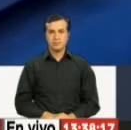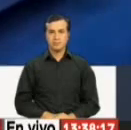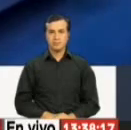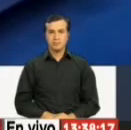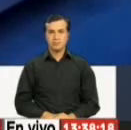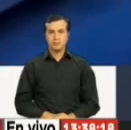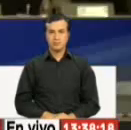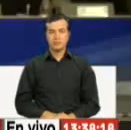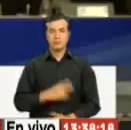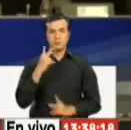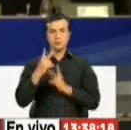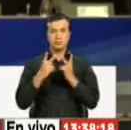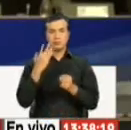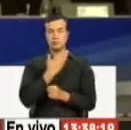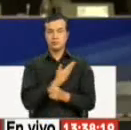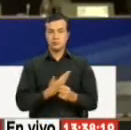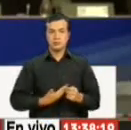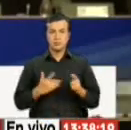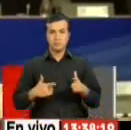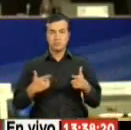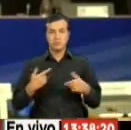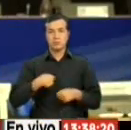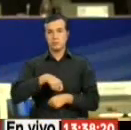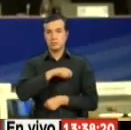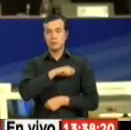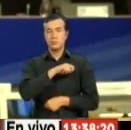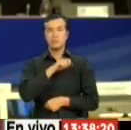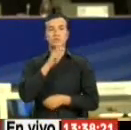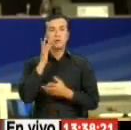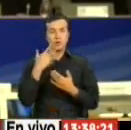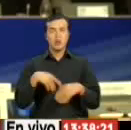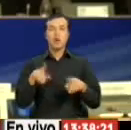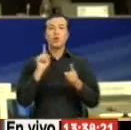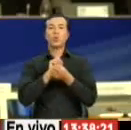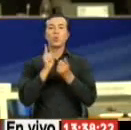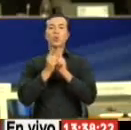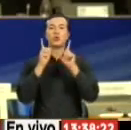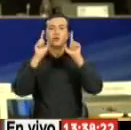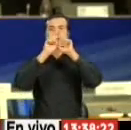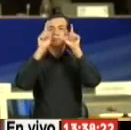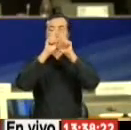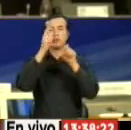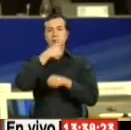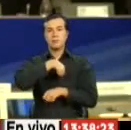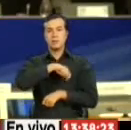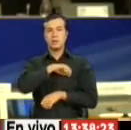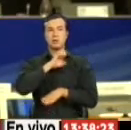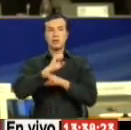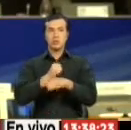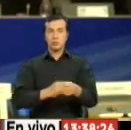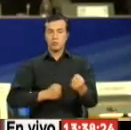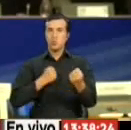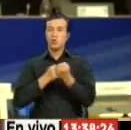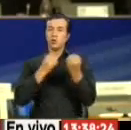la visita oficial del presidente a lenny moreno españa ha finalizado con el encuentro empresarial españa ecuador que ha servido para estrechar lazos y